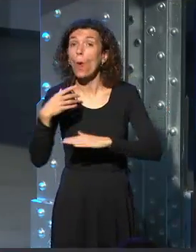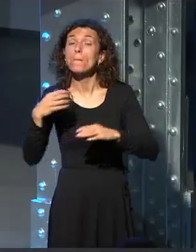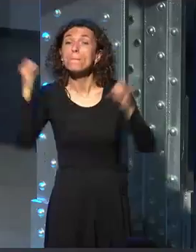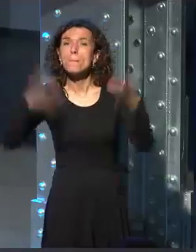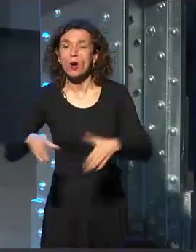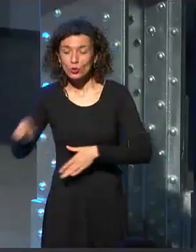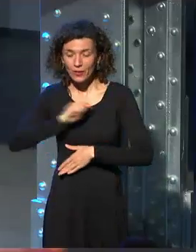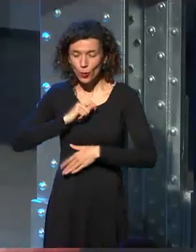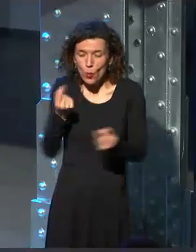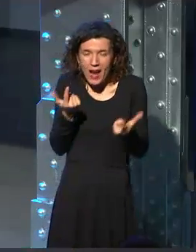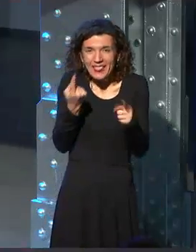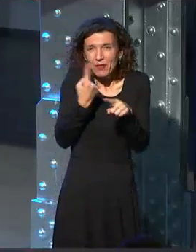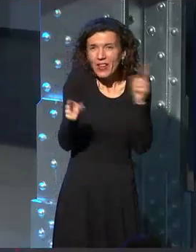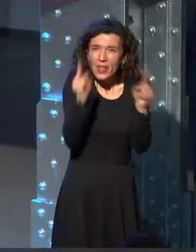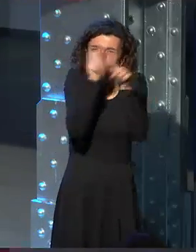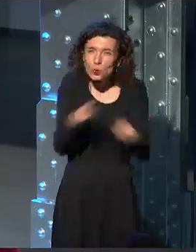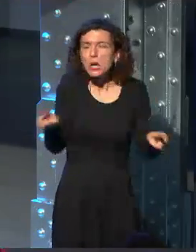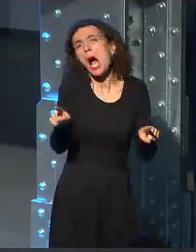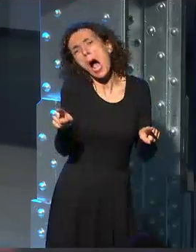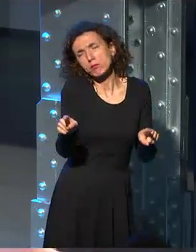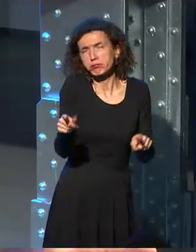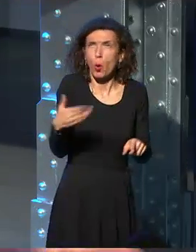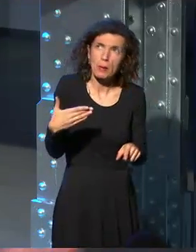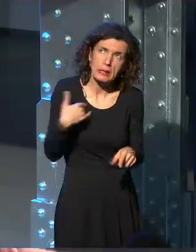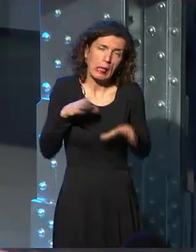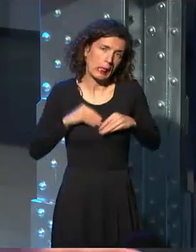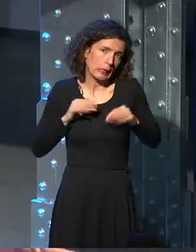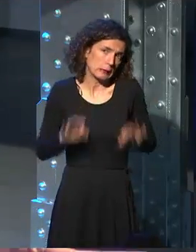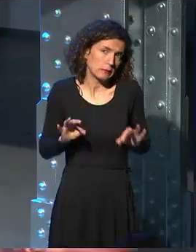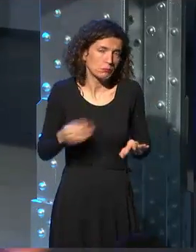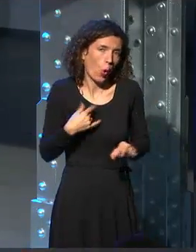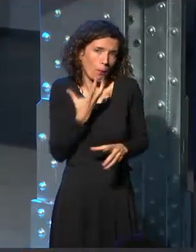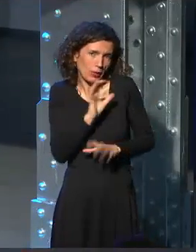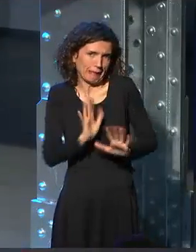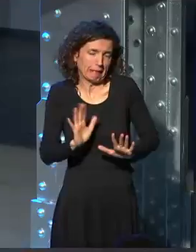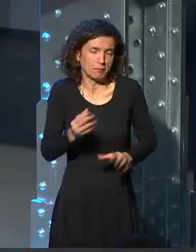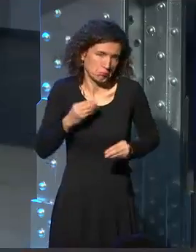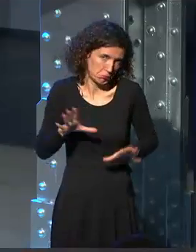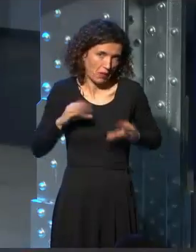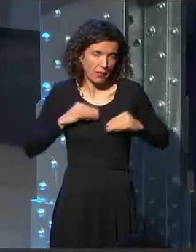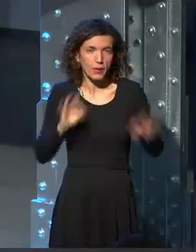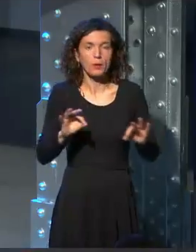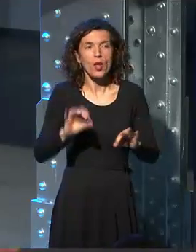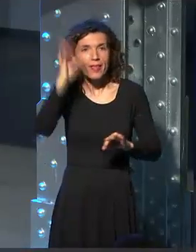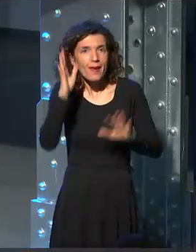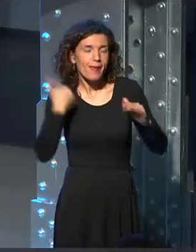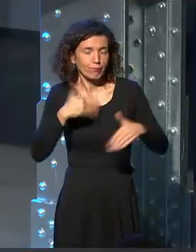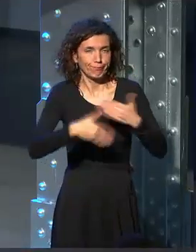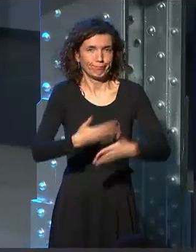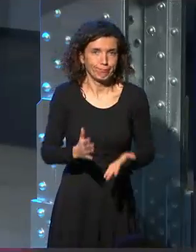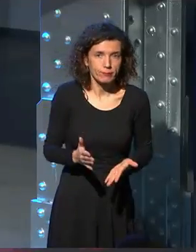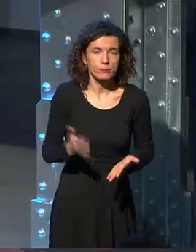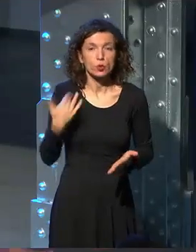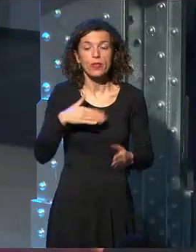dio. Una diferencia muy sutil que dices, va, ¿para qué? Pero no protestas, pero luego ya te quedas con esa idea. Y entonces